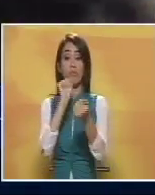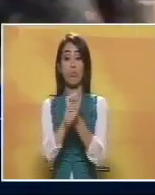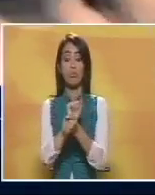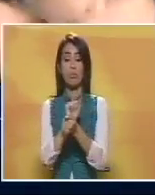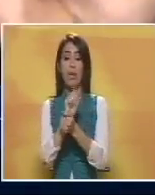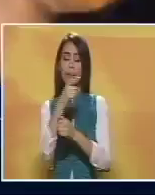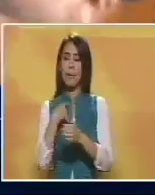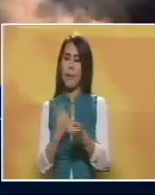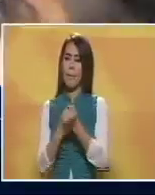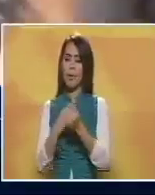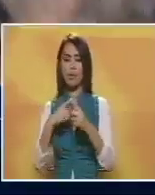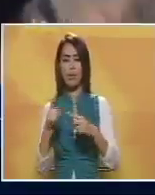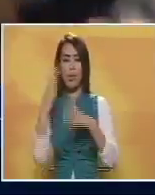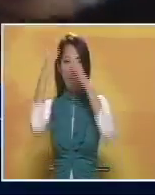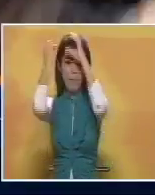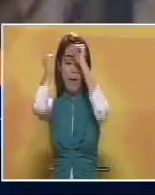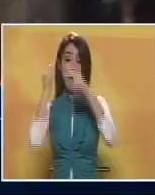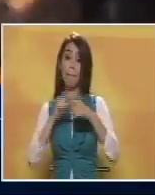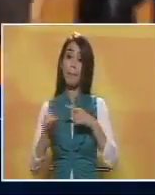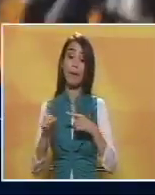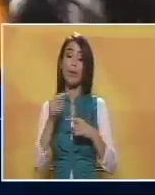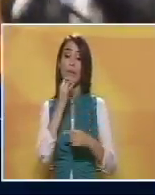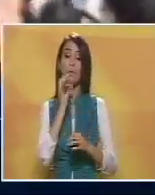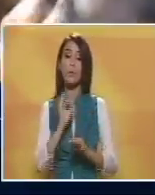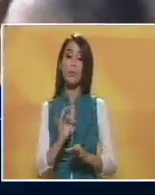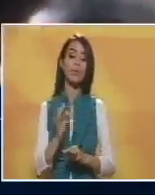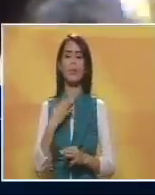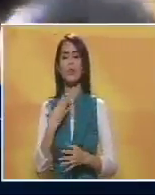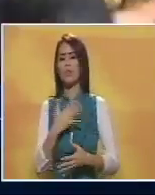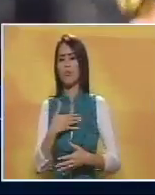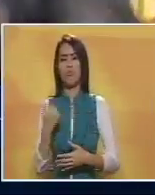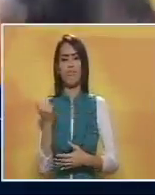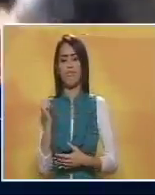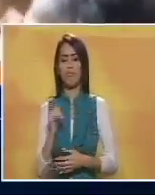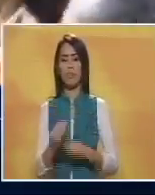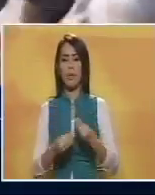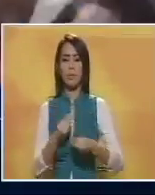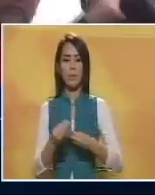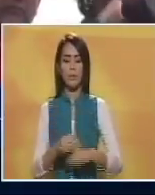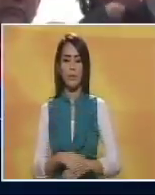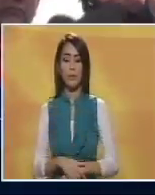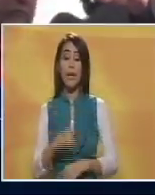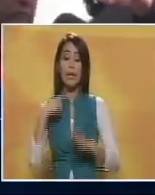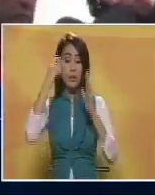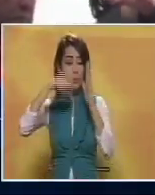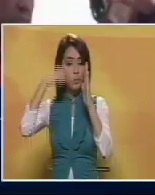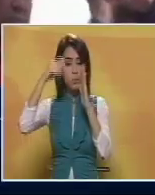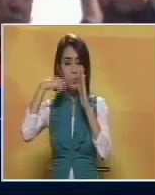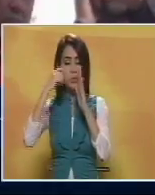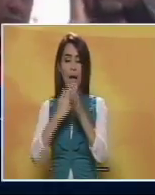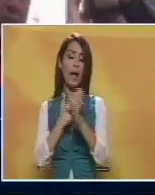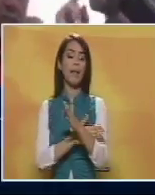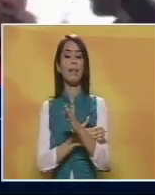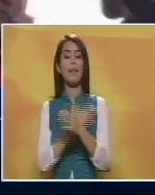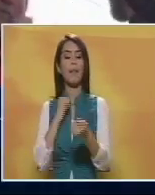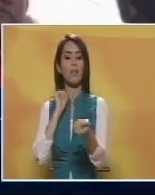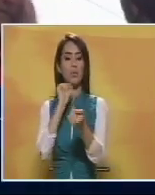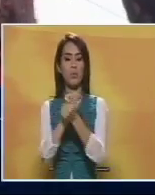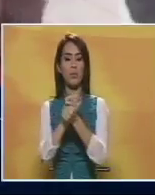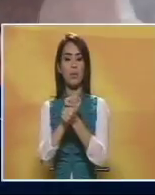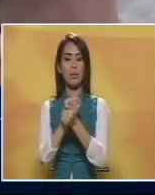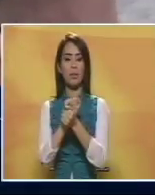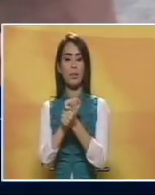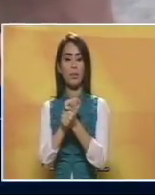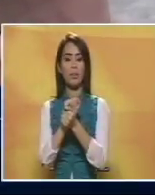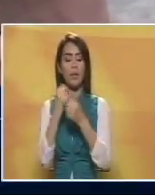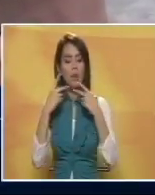tener asilo en una embajada. Sin embargo, destacó que no quiso hacerlo. Así lo manifestó en un video grabado poco antes de su encarcelamiento y